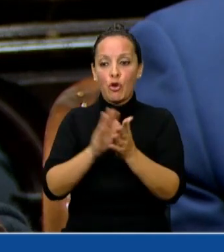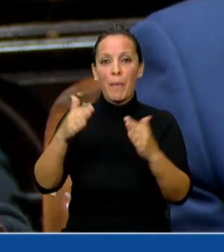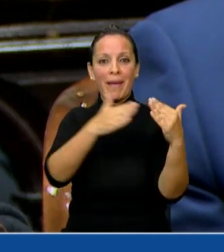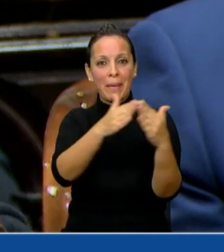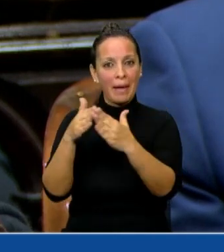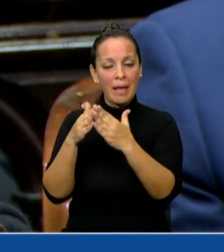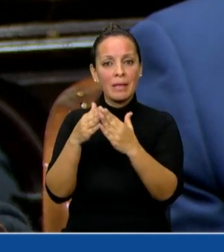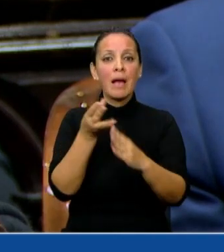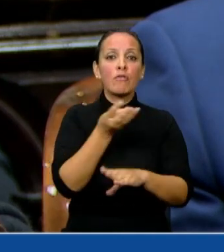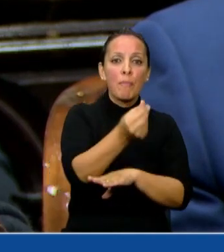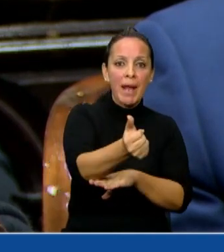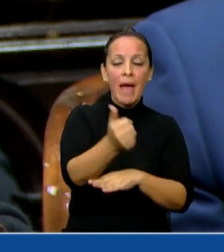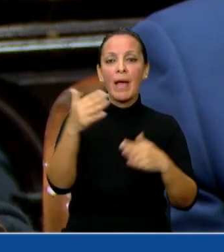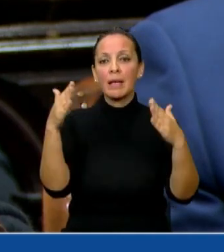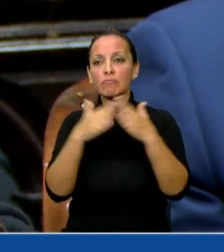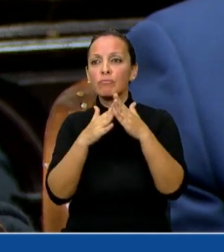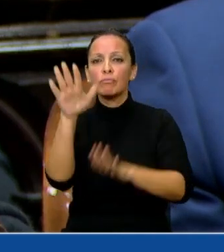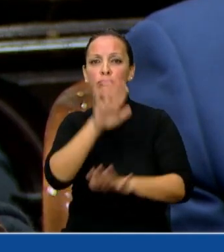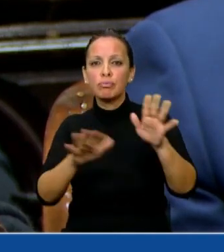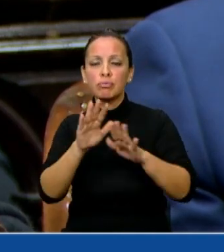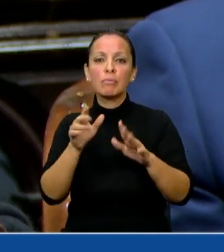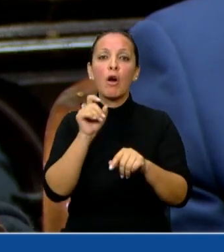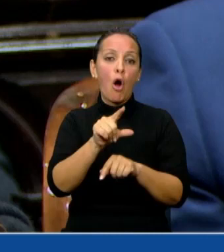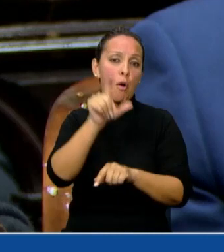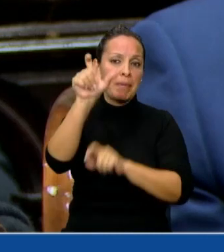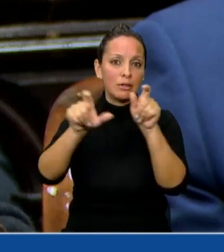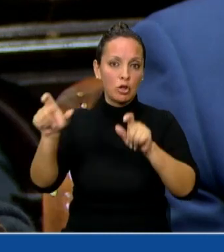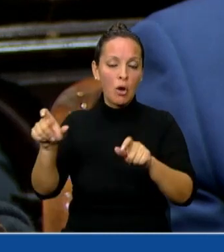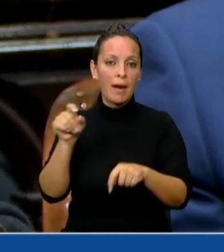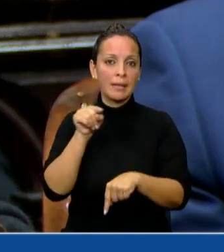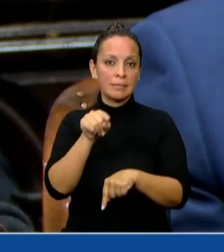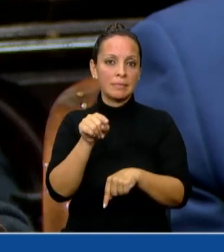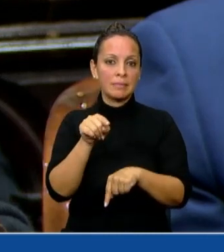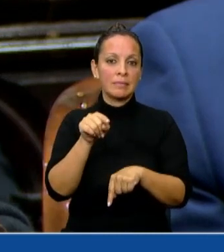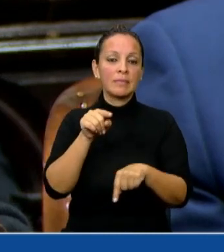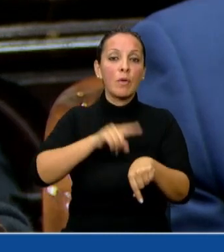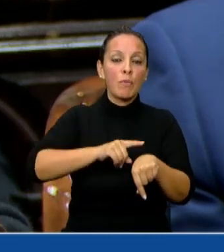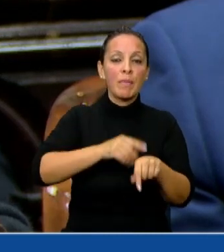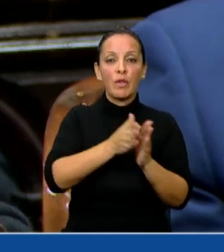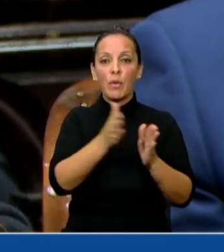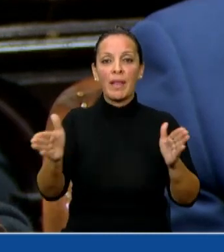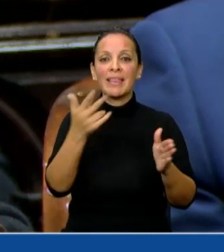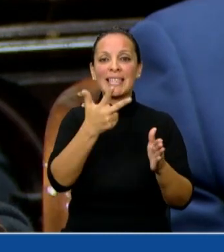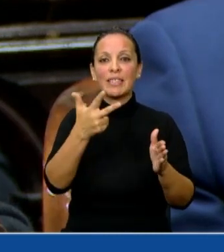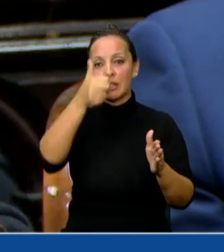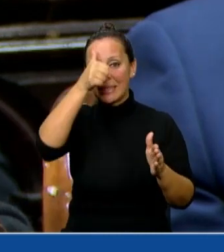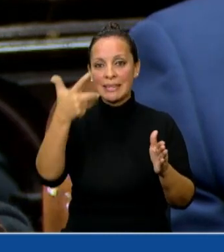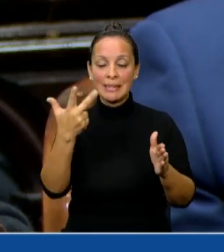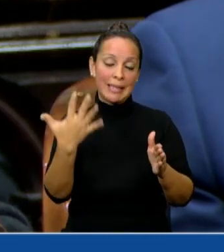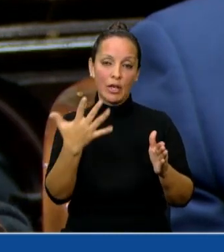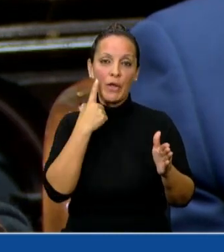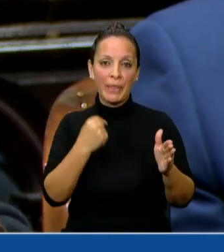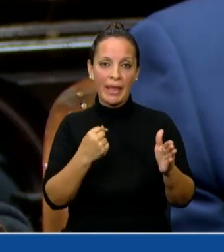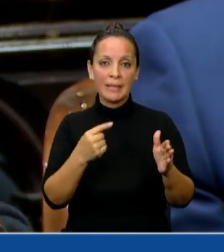adquiridas, construidas y o ampliadas por sujetos alcanzados por o durante 365 días. Por